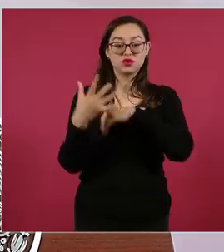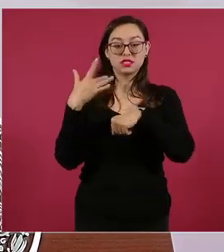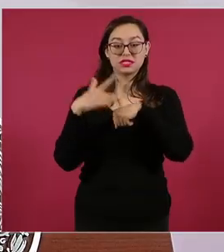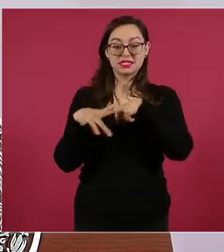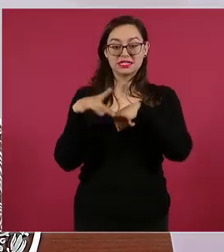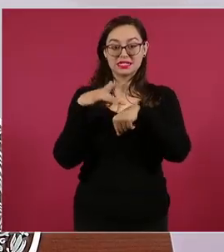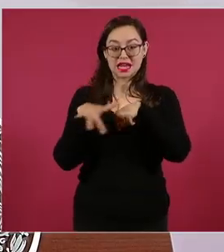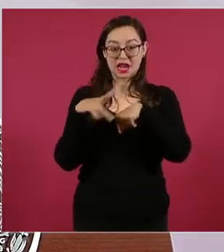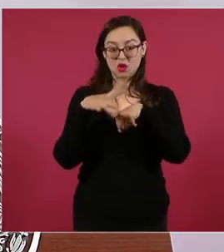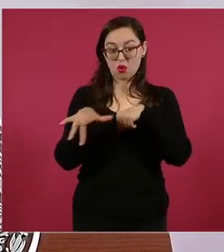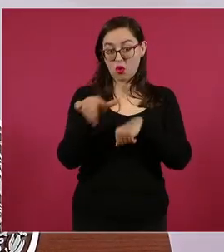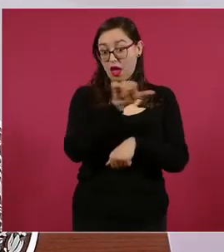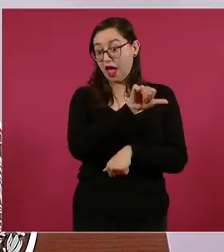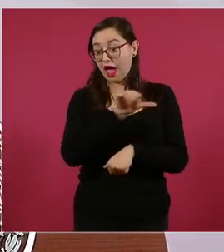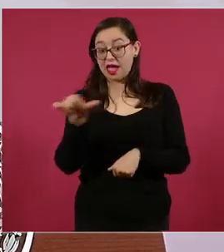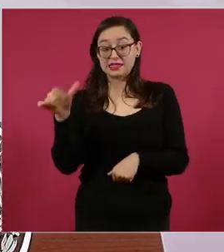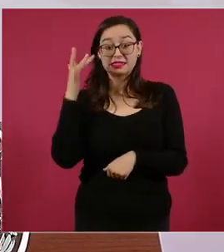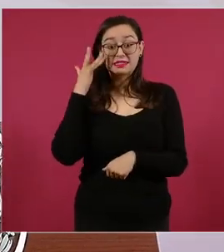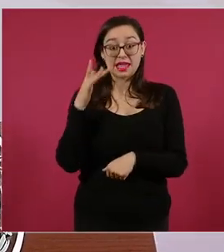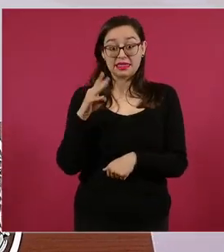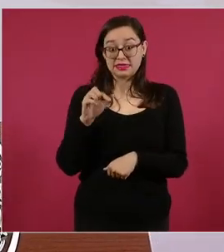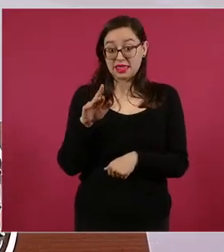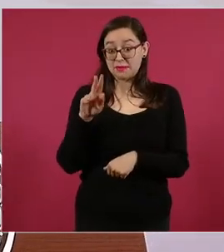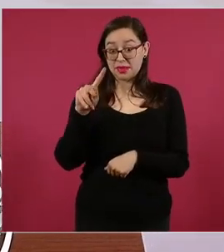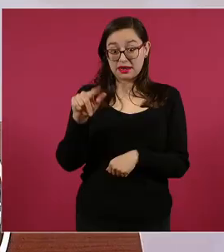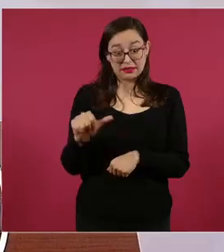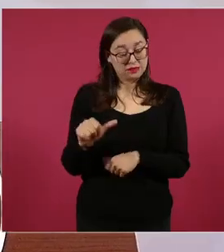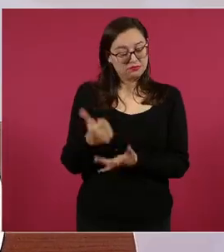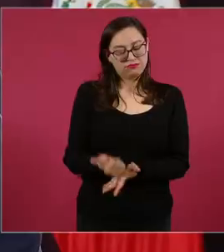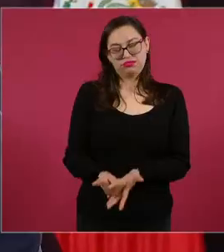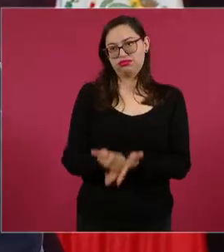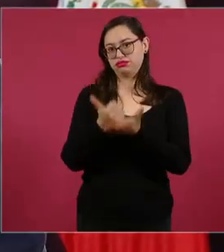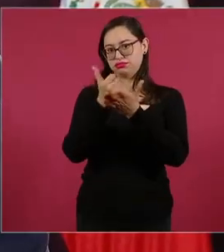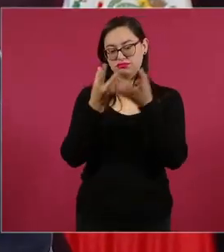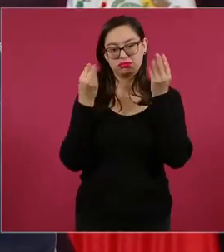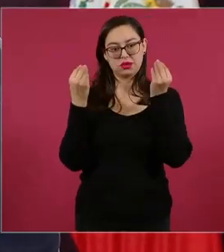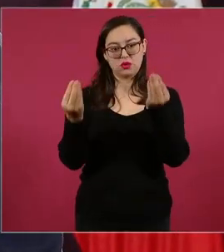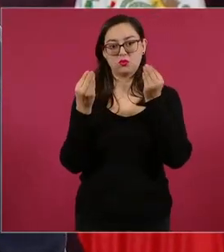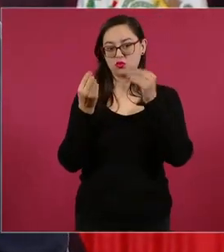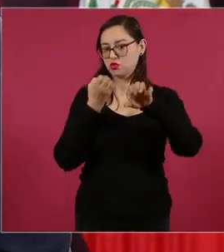Se va a ayudar mucho, mucho a la gente de Chalco.